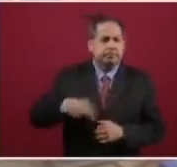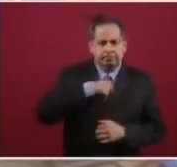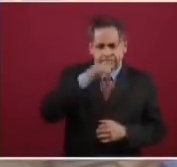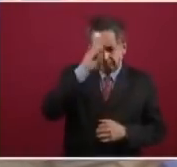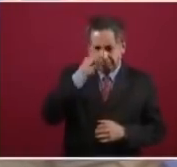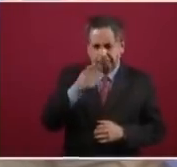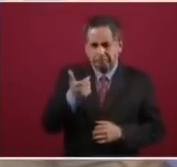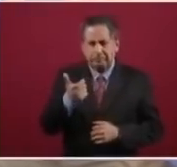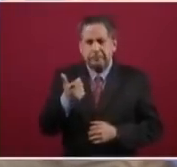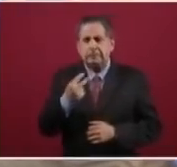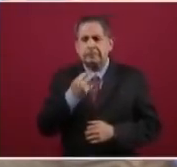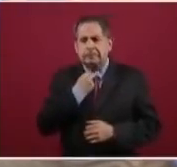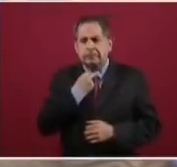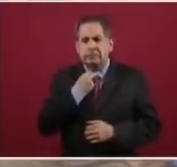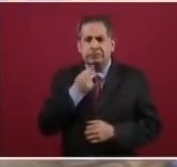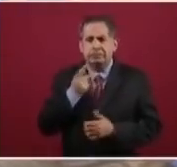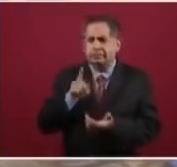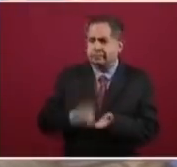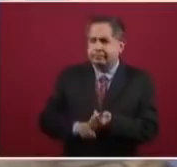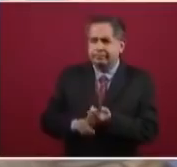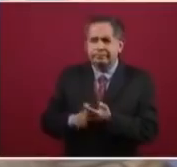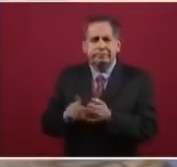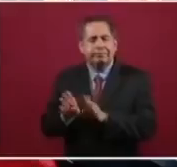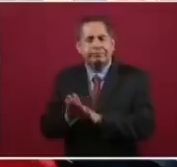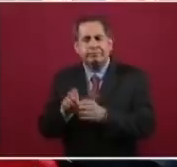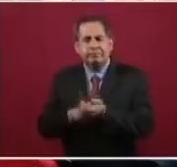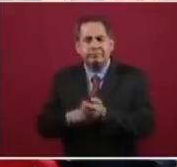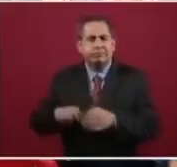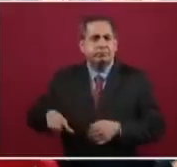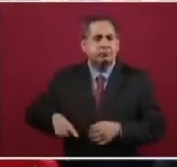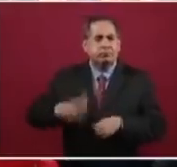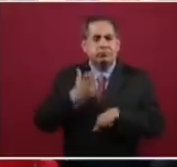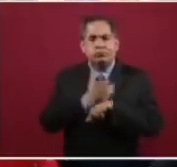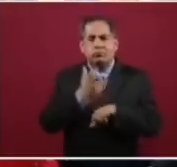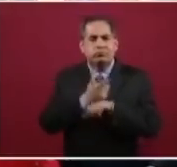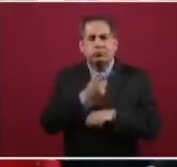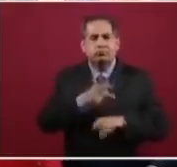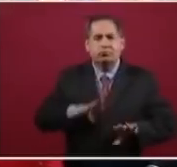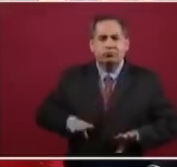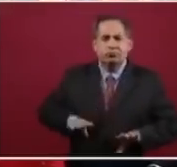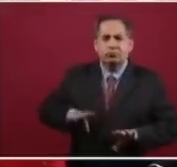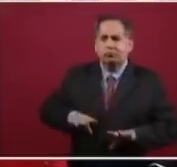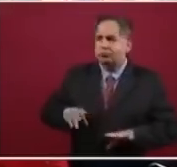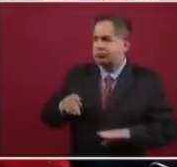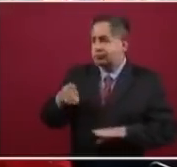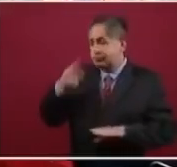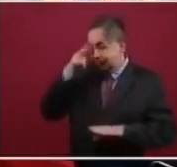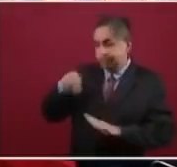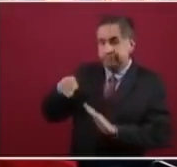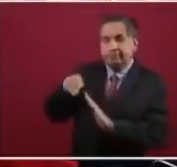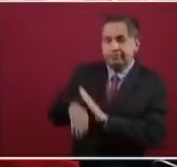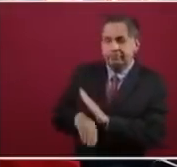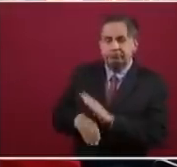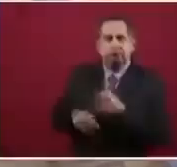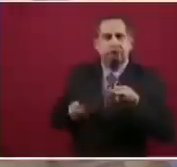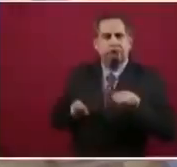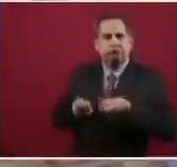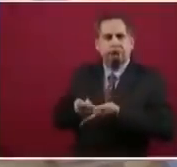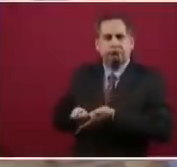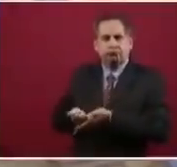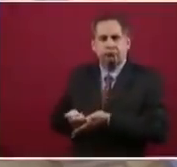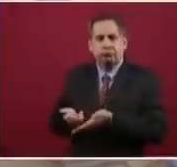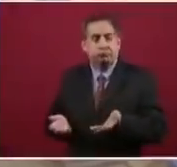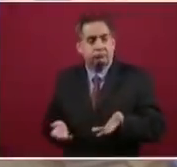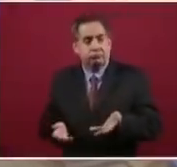está amarrado a factores reales como que el gobierno norteamericano no le conviene una devaluación del peso porque se incrementa